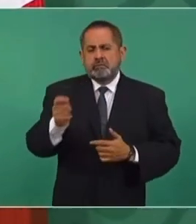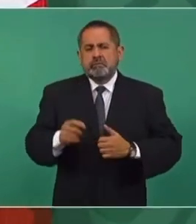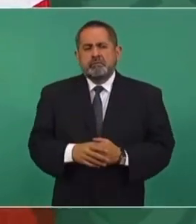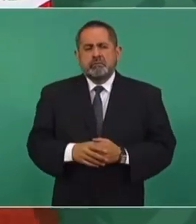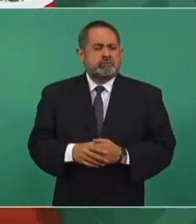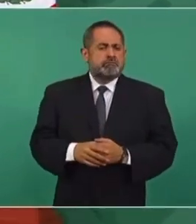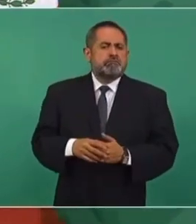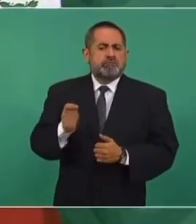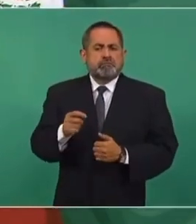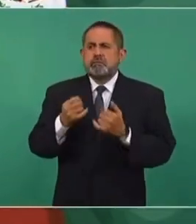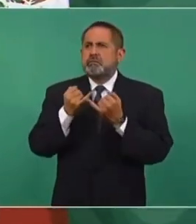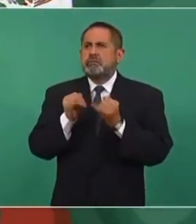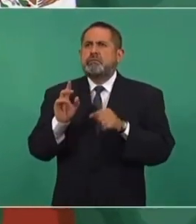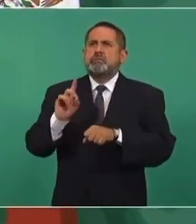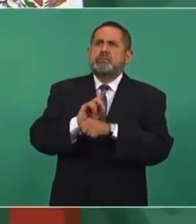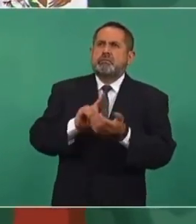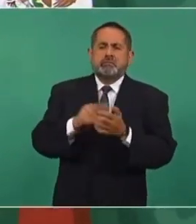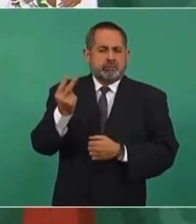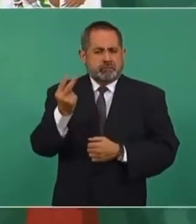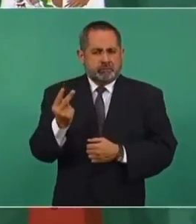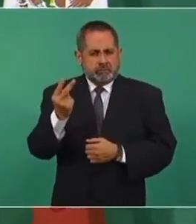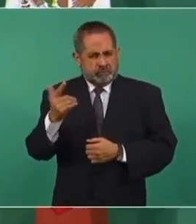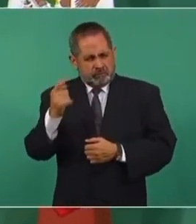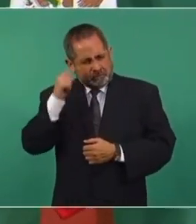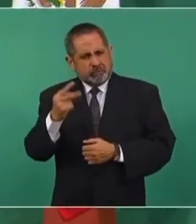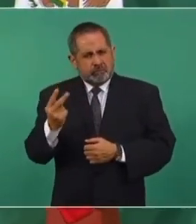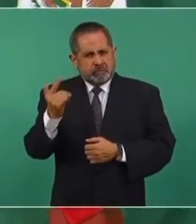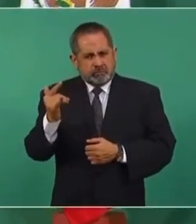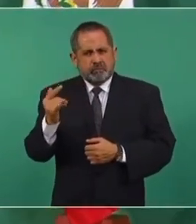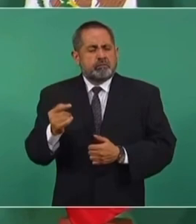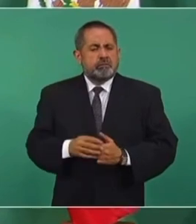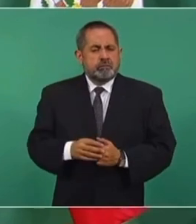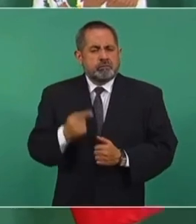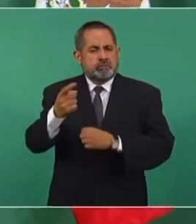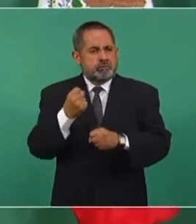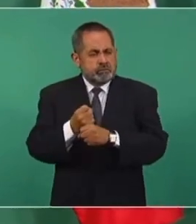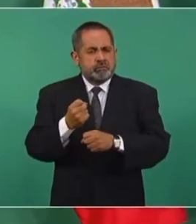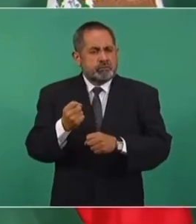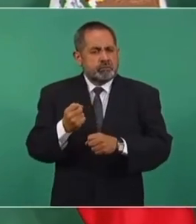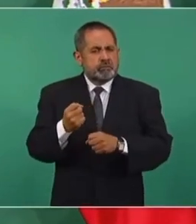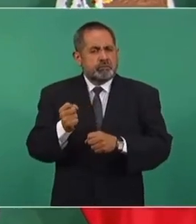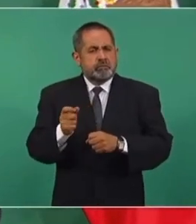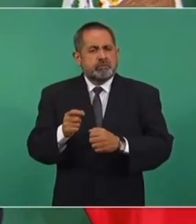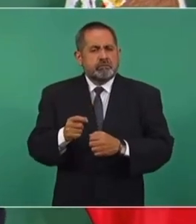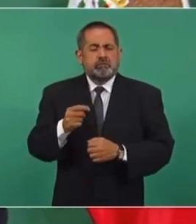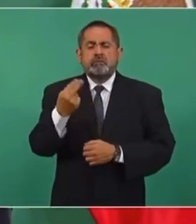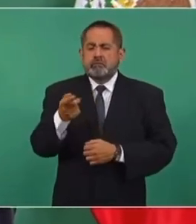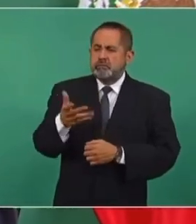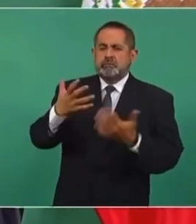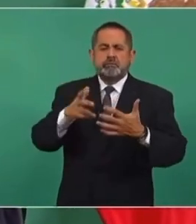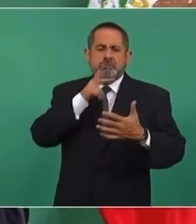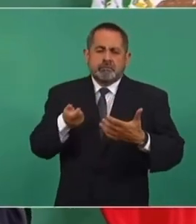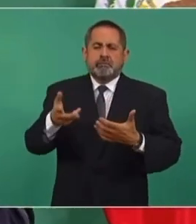a inaugurar el día 2 de julio del año próximo. Y se va a llamar